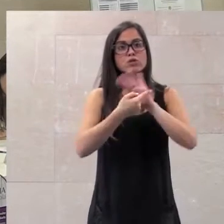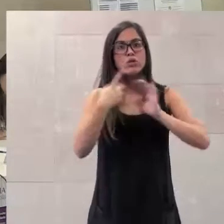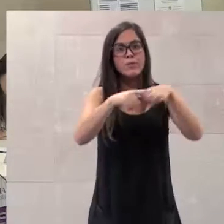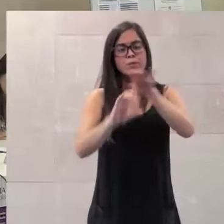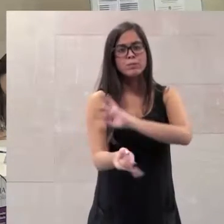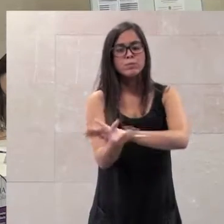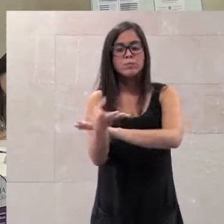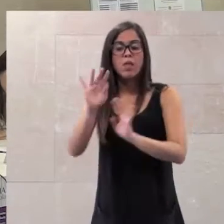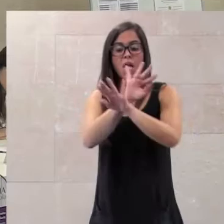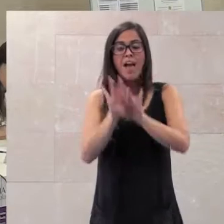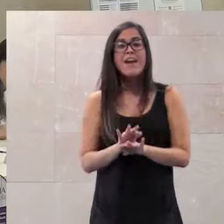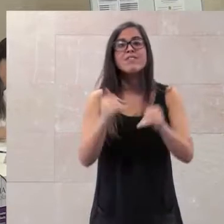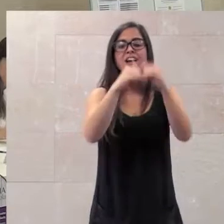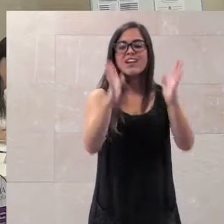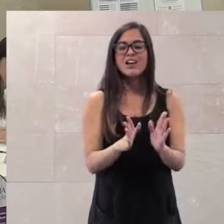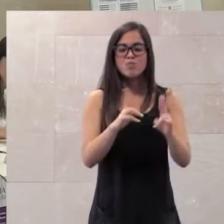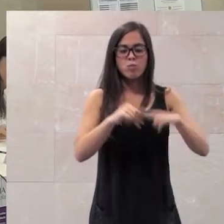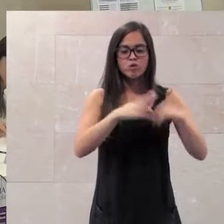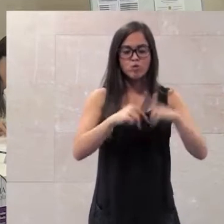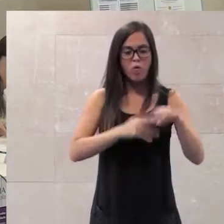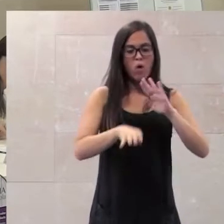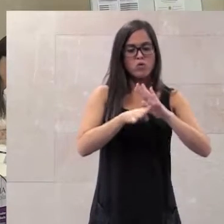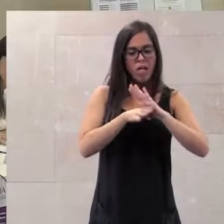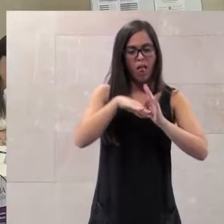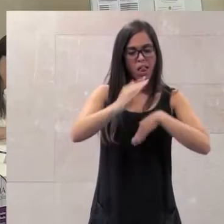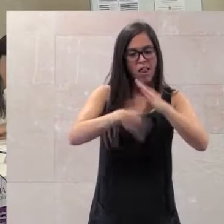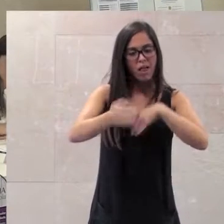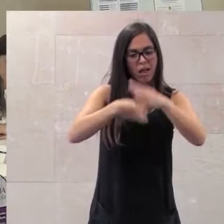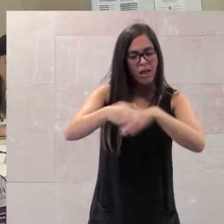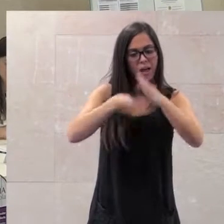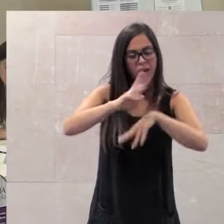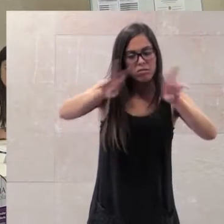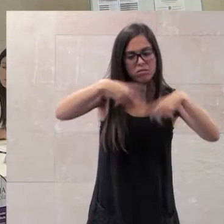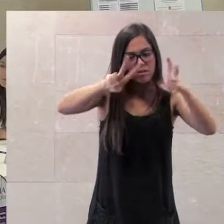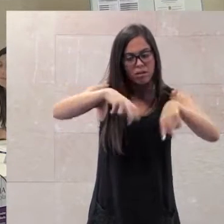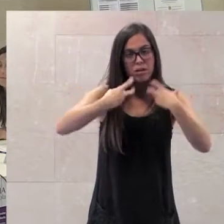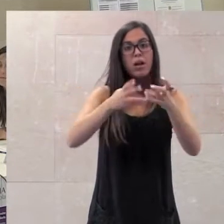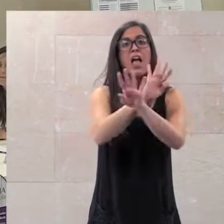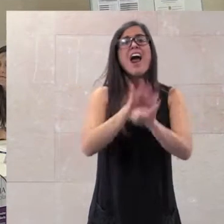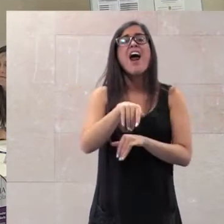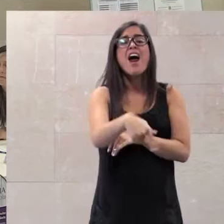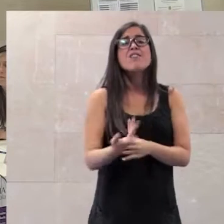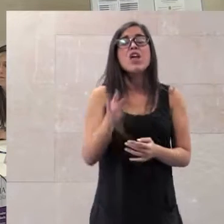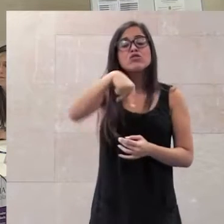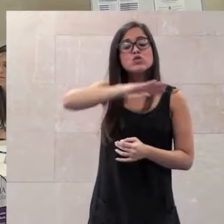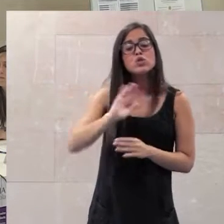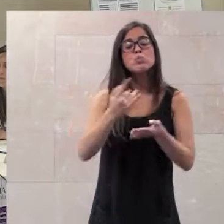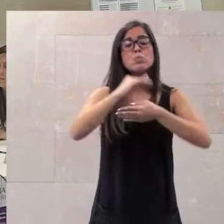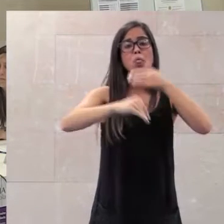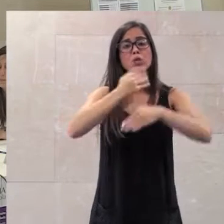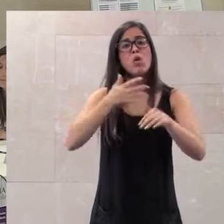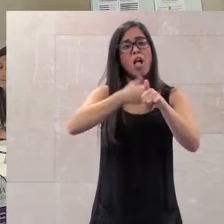forma la casa sea un espacio en continua construcción. Y eso sí que nos ha permitido desde luego apoyar mucho más todos los procesos de acompañamiento,